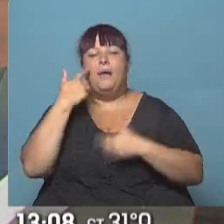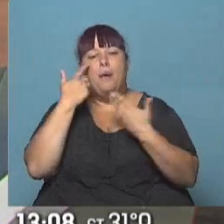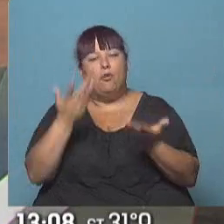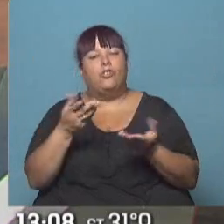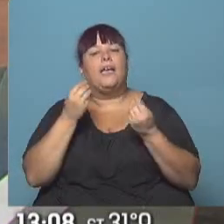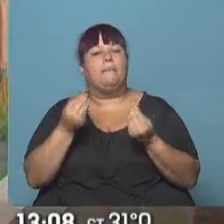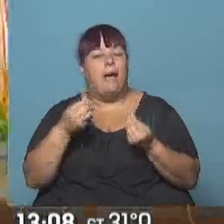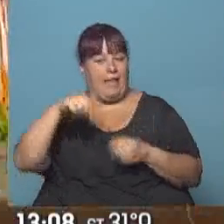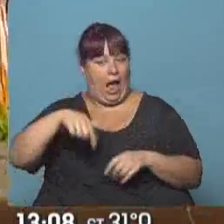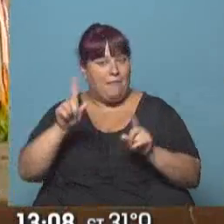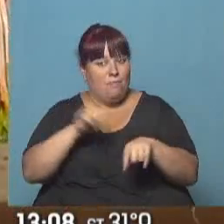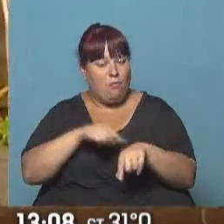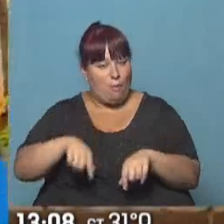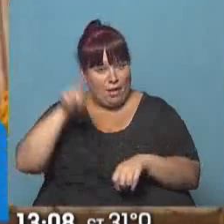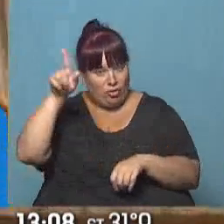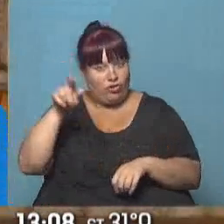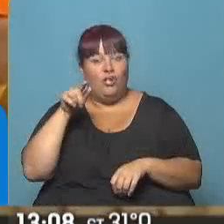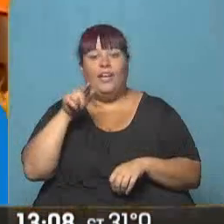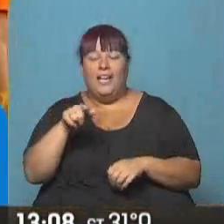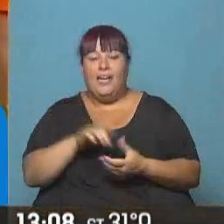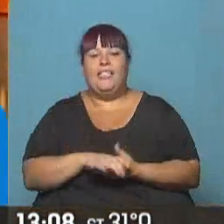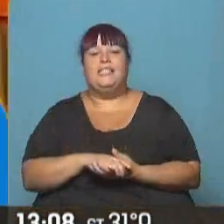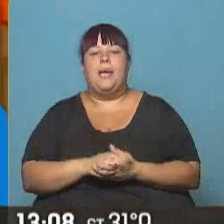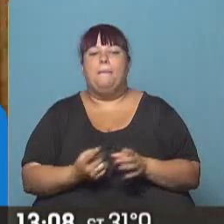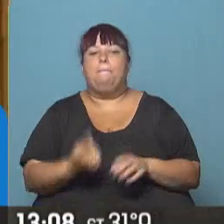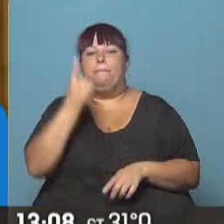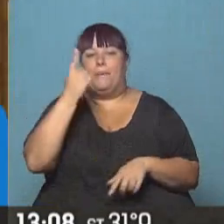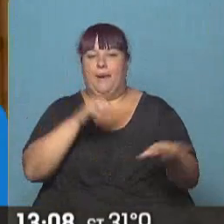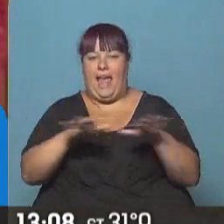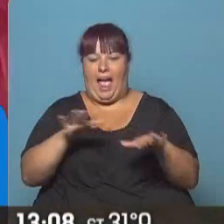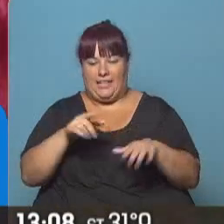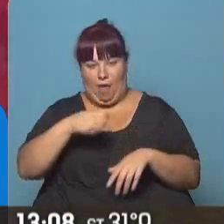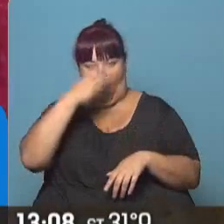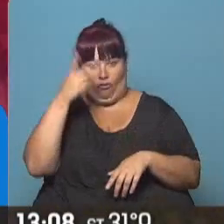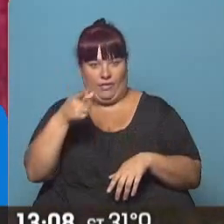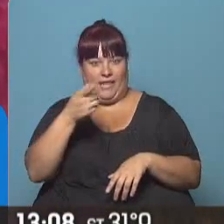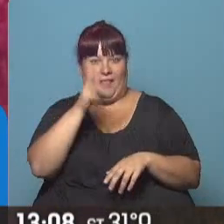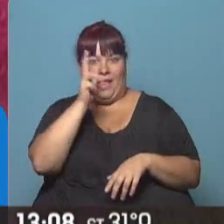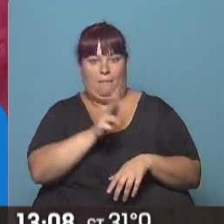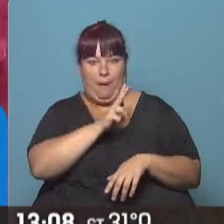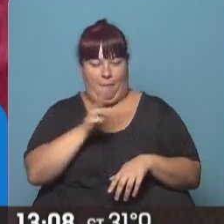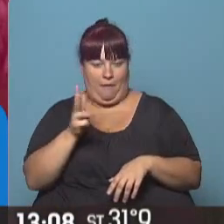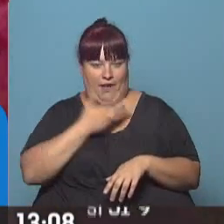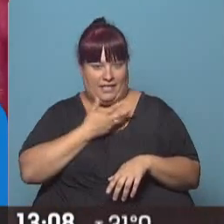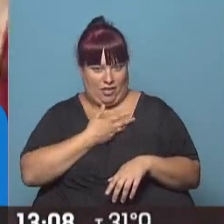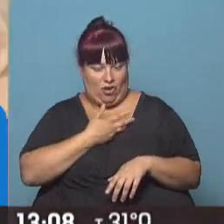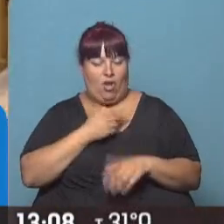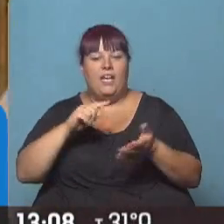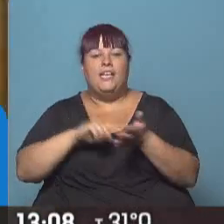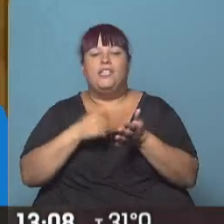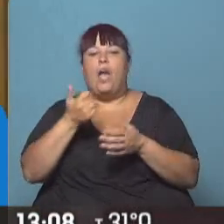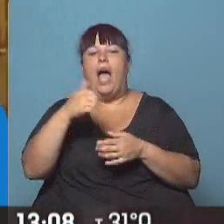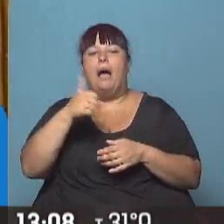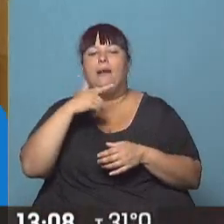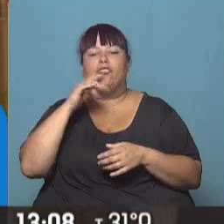con ustedes lo que pasa en estos momentos, porque esta es la primera actividad oficial de Francisco en la ciudad amazónica